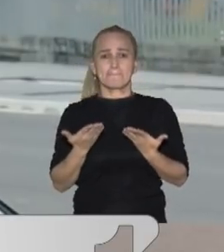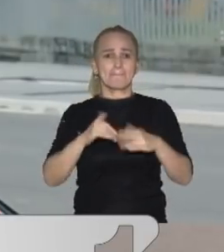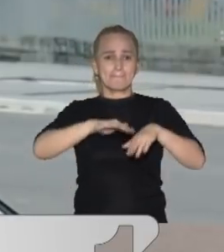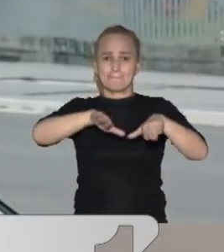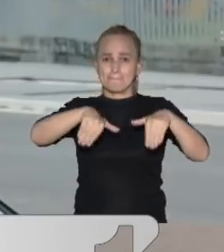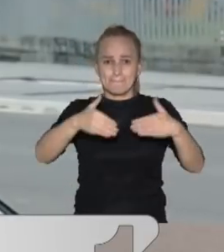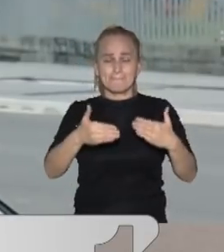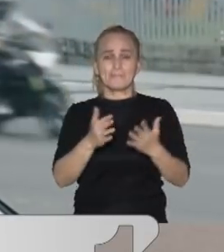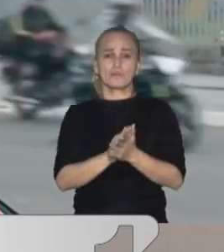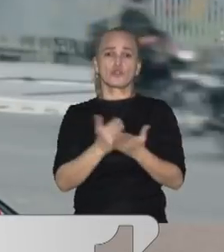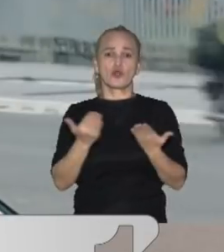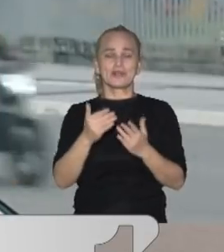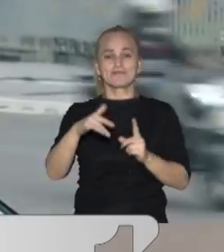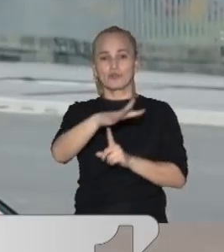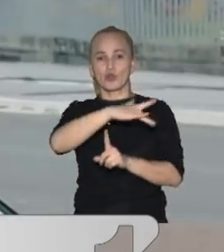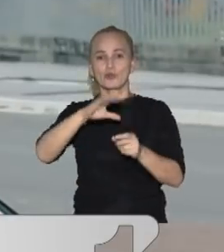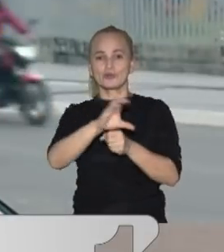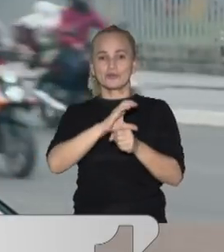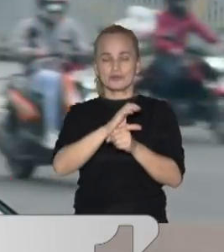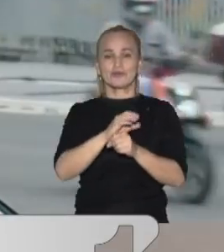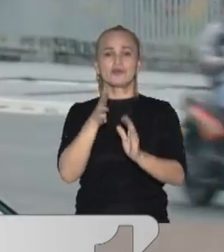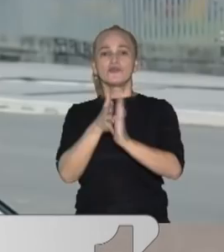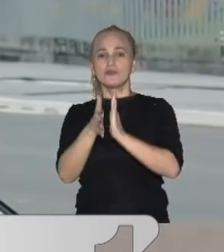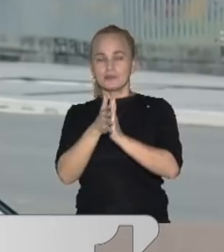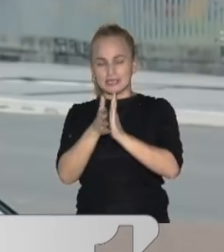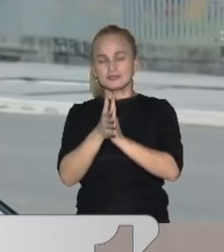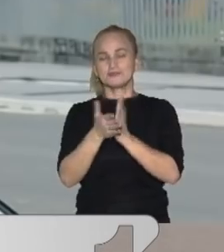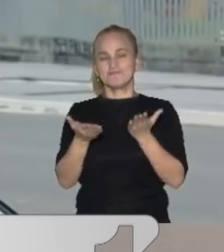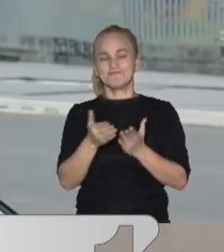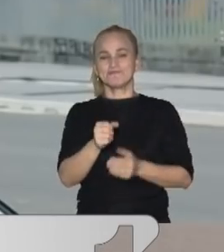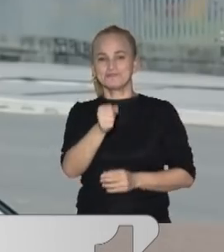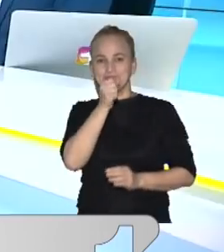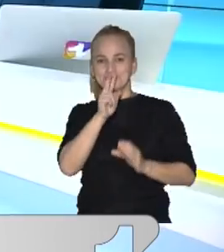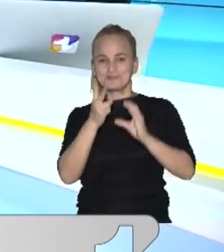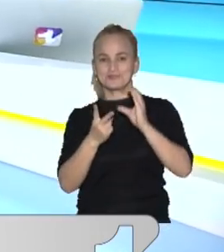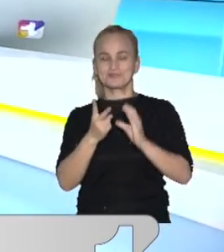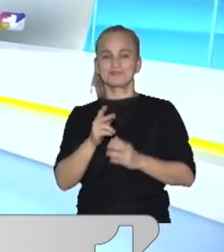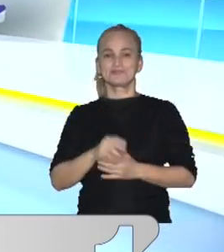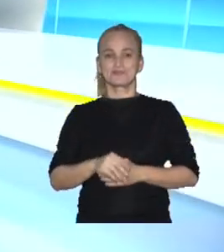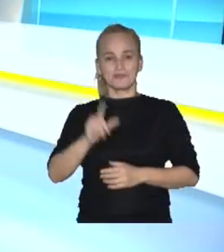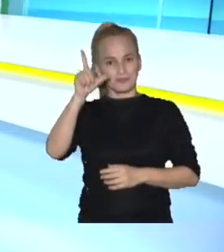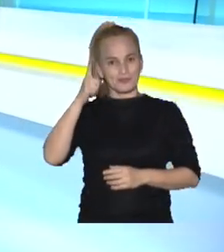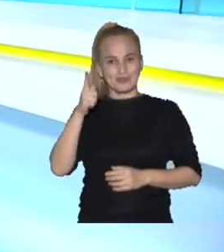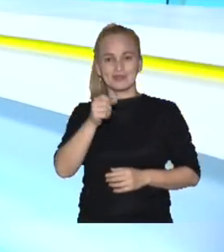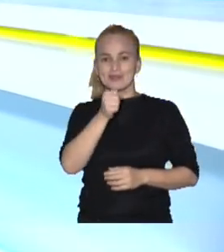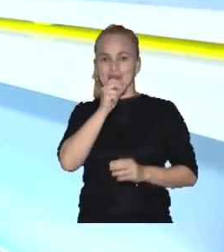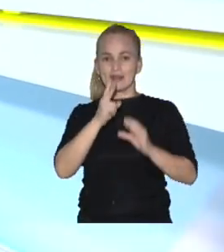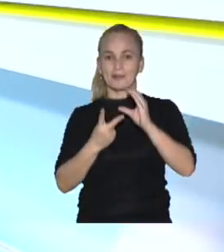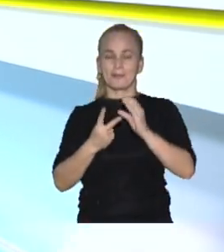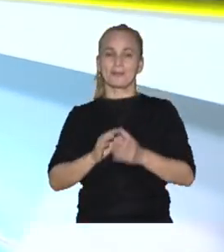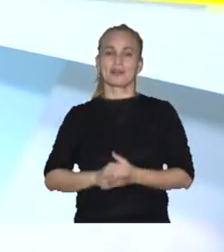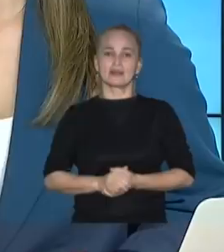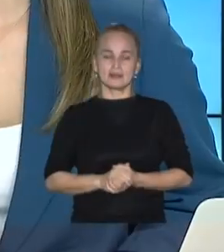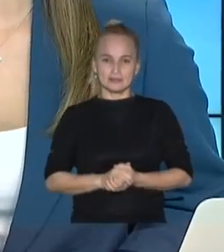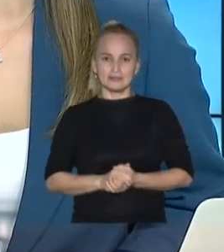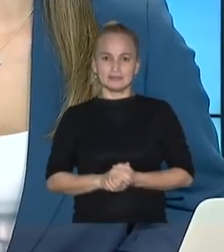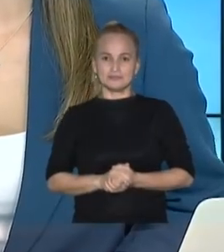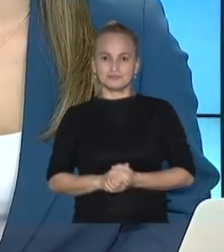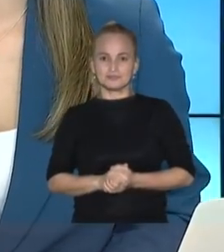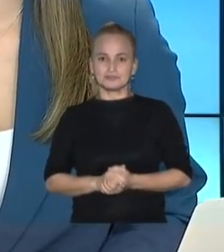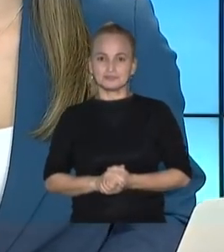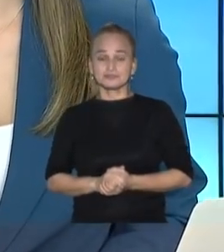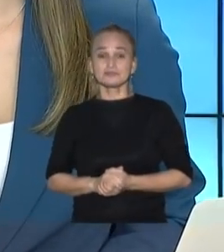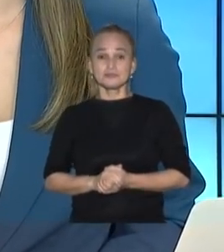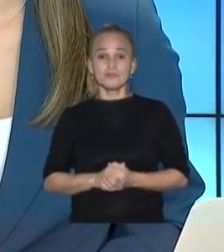movilización en medio del casco urbano. Con esa información me despido. Es todo por el momento. Luisa Fernández, Noticentro 1 CMI. Luisa, muchas